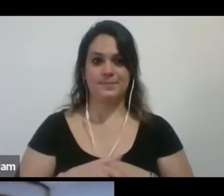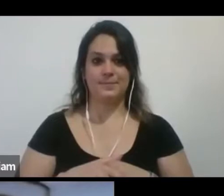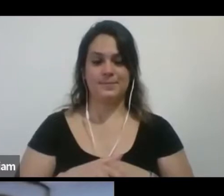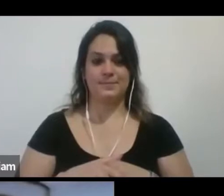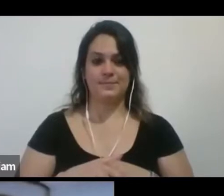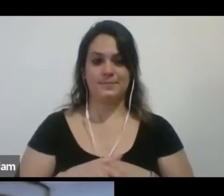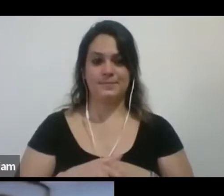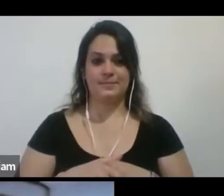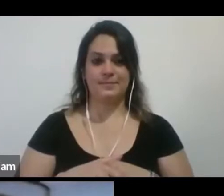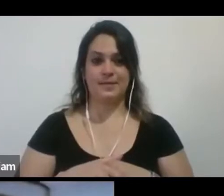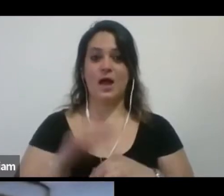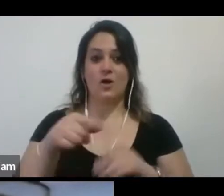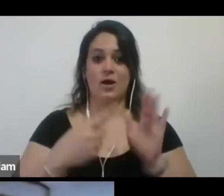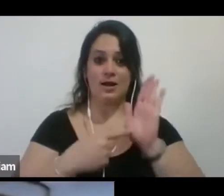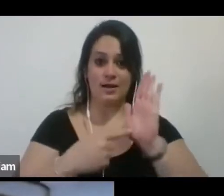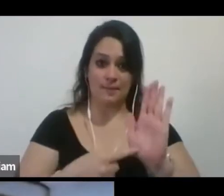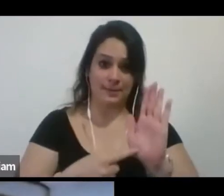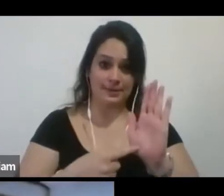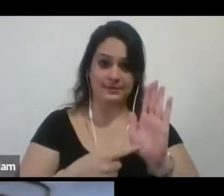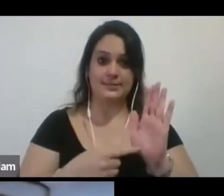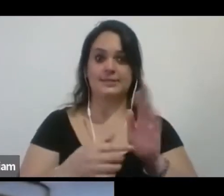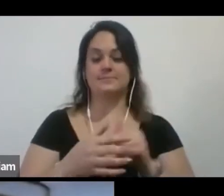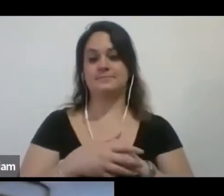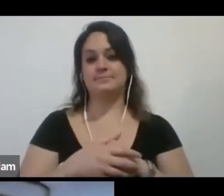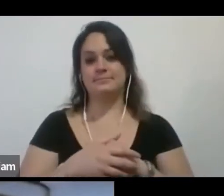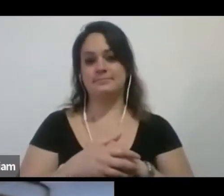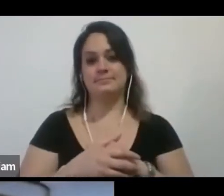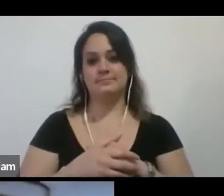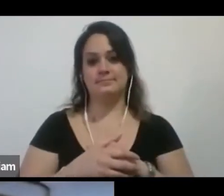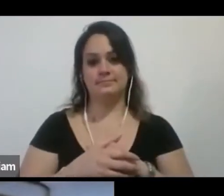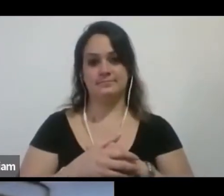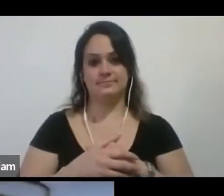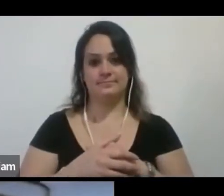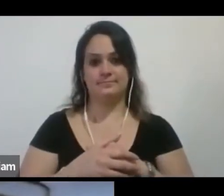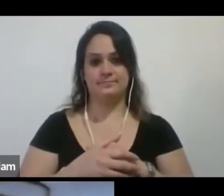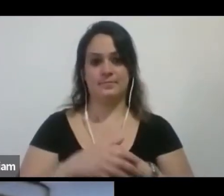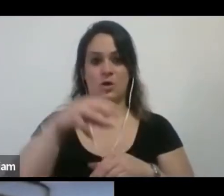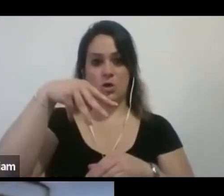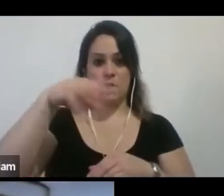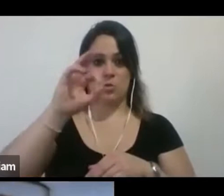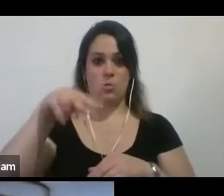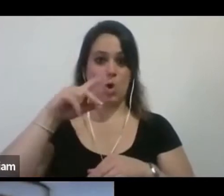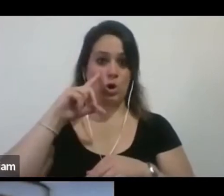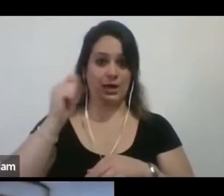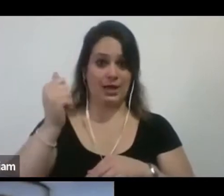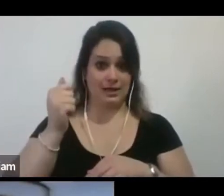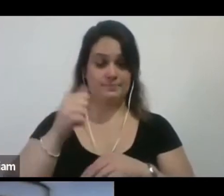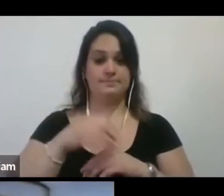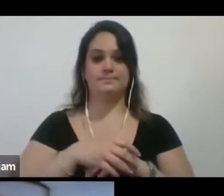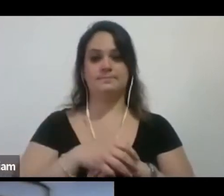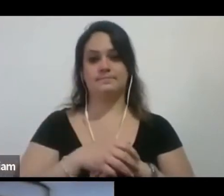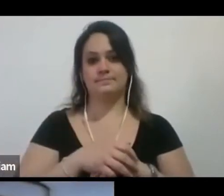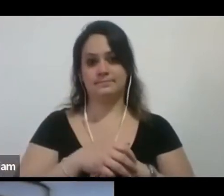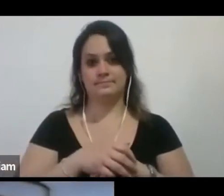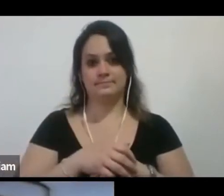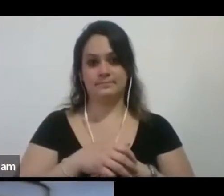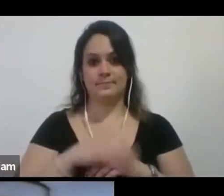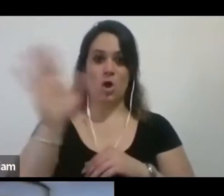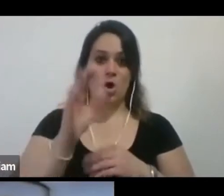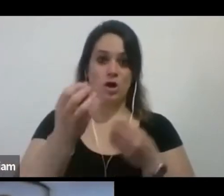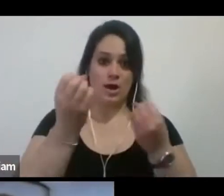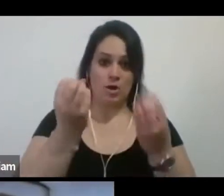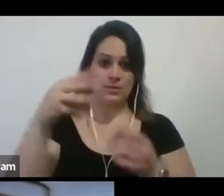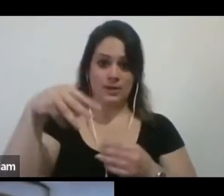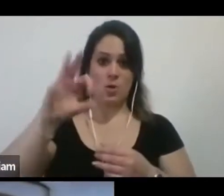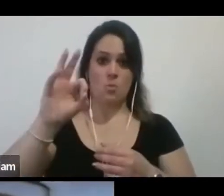Bien, voy a dar presentación entonces a Mónica Camponongo. Hola Moni, ¿cómo